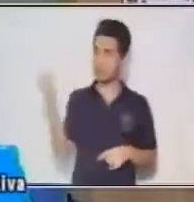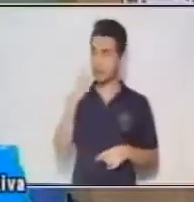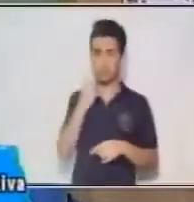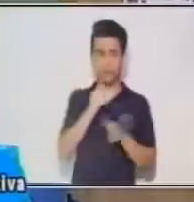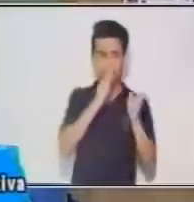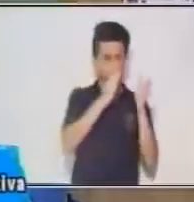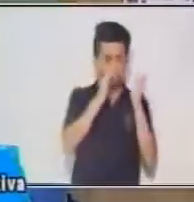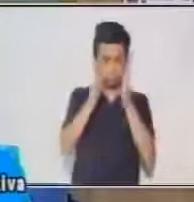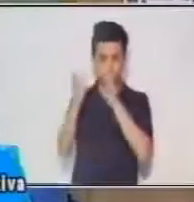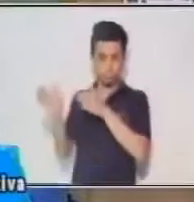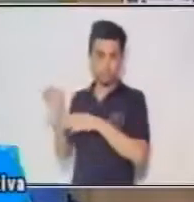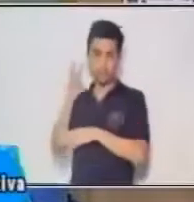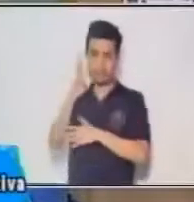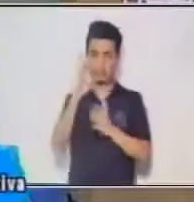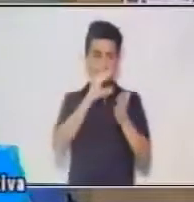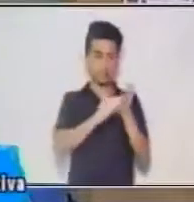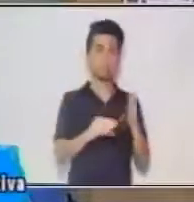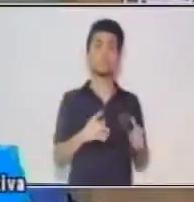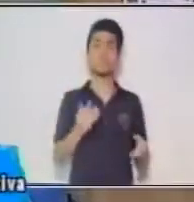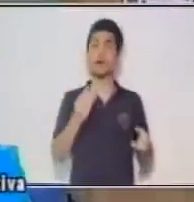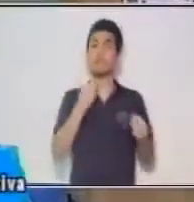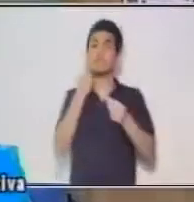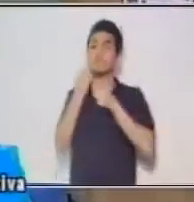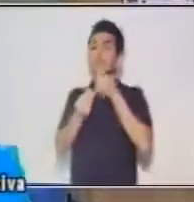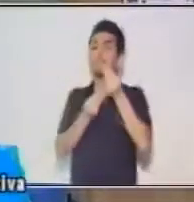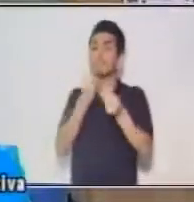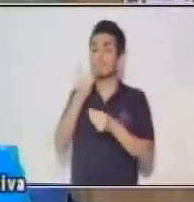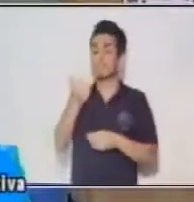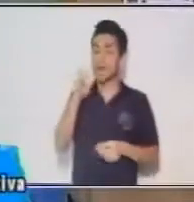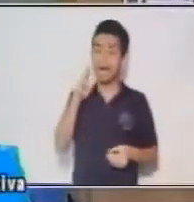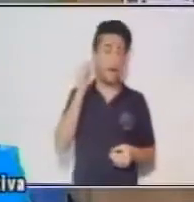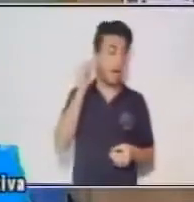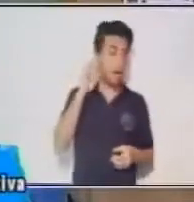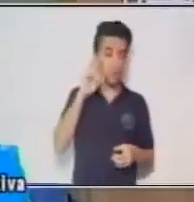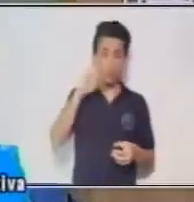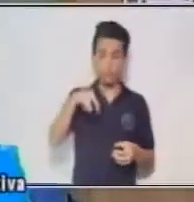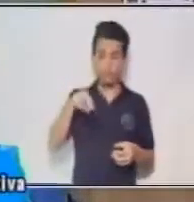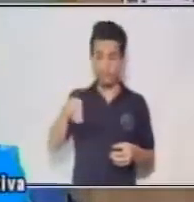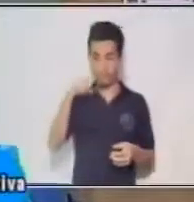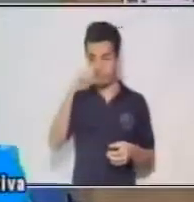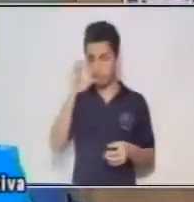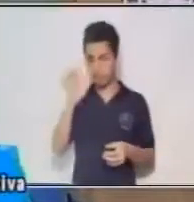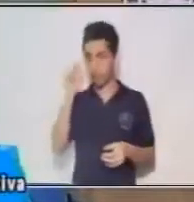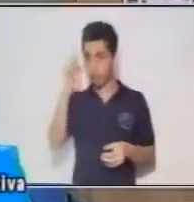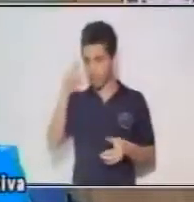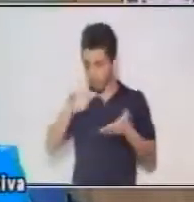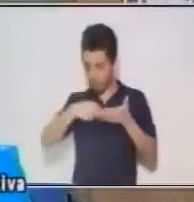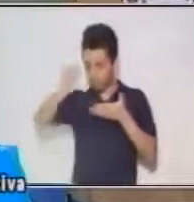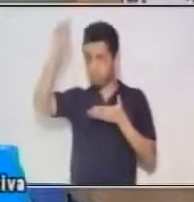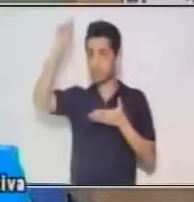textos son los argumentos. Los argumentos tienen que ser válidos, tienen que ser